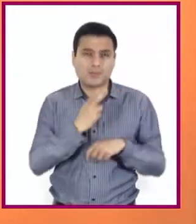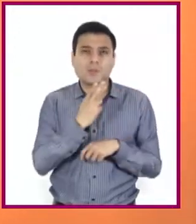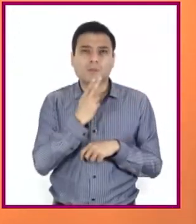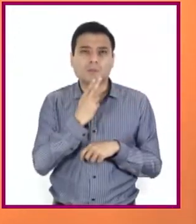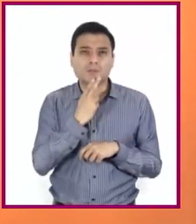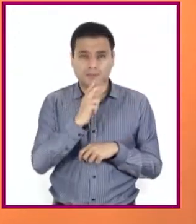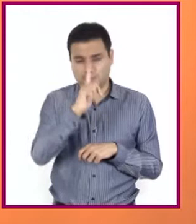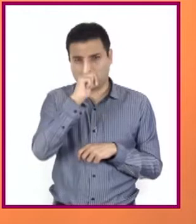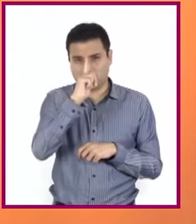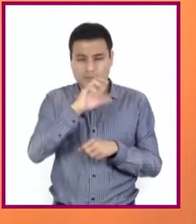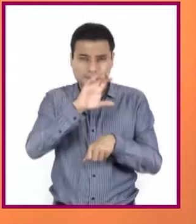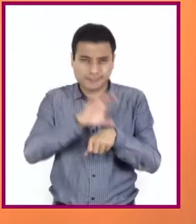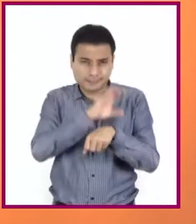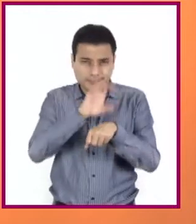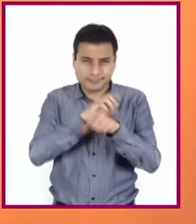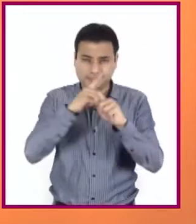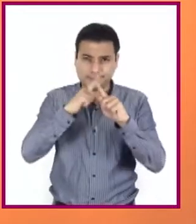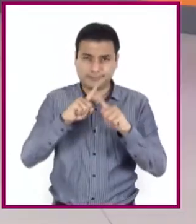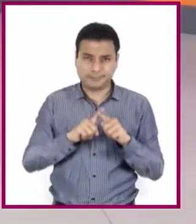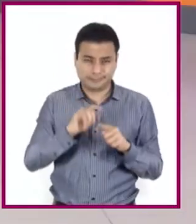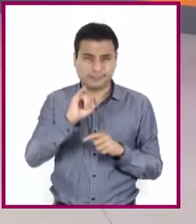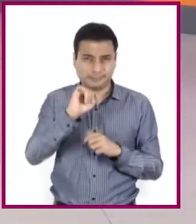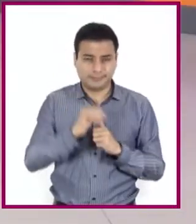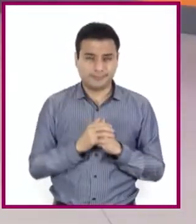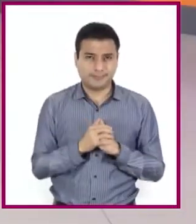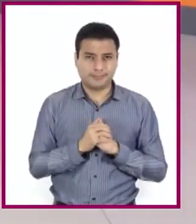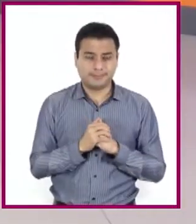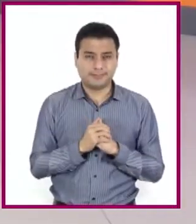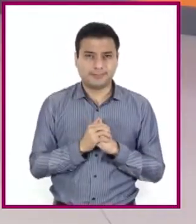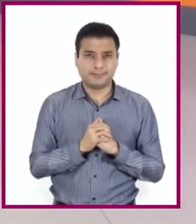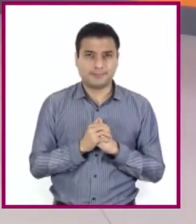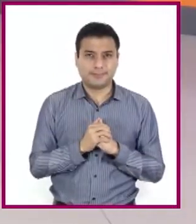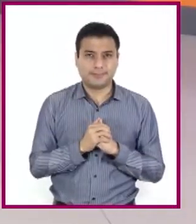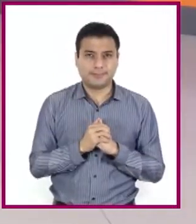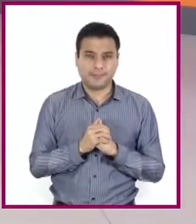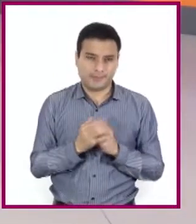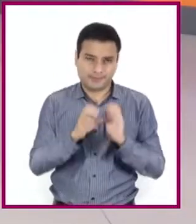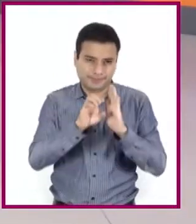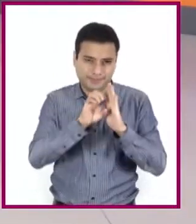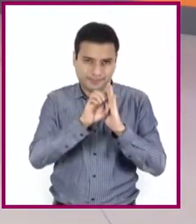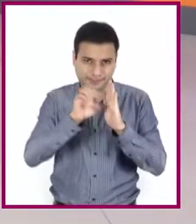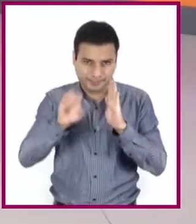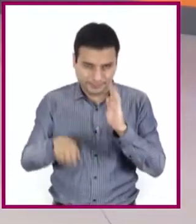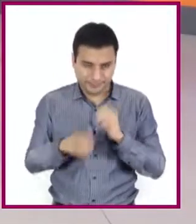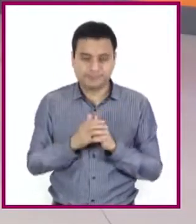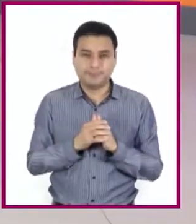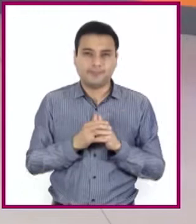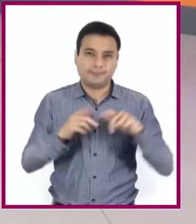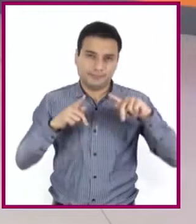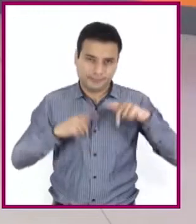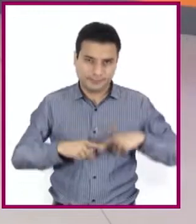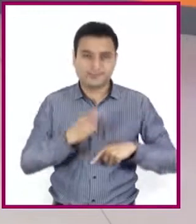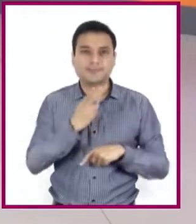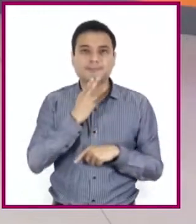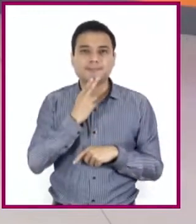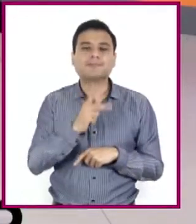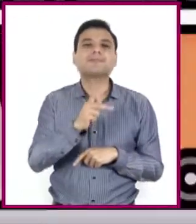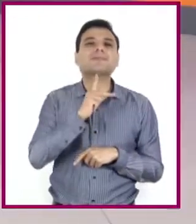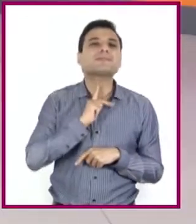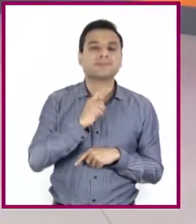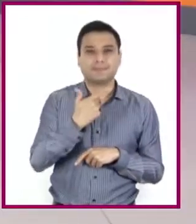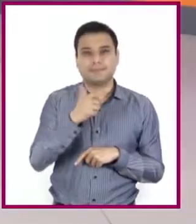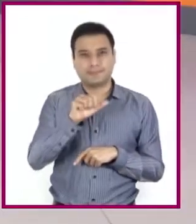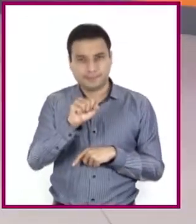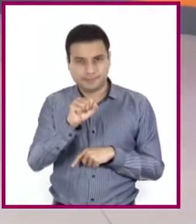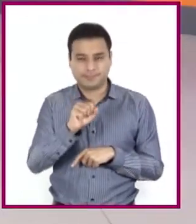de nuestra compleja civilización. Los combustibles convencionales incluyen petróleo, gas natural, carbón